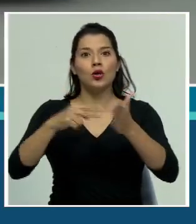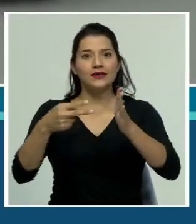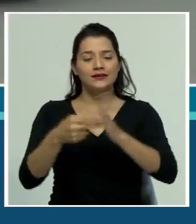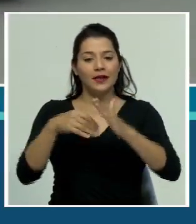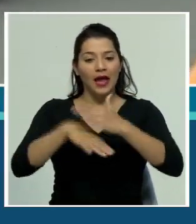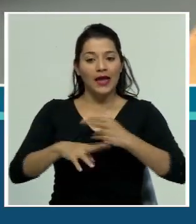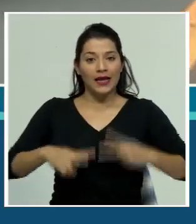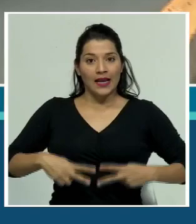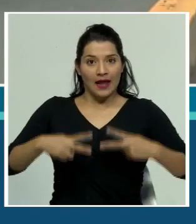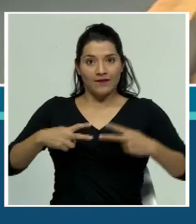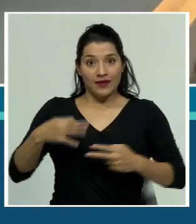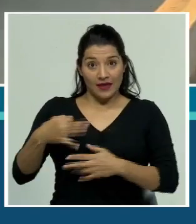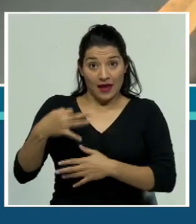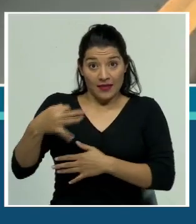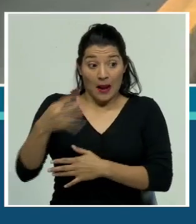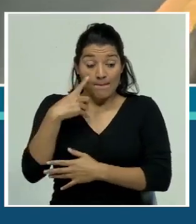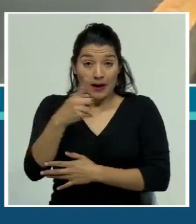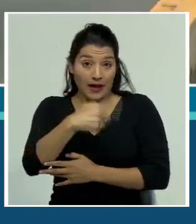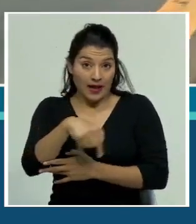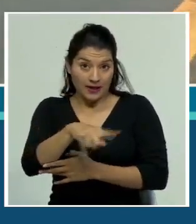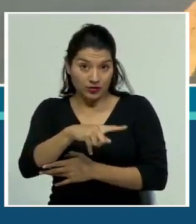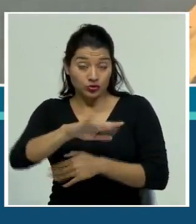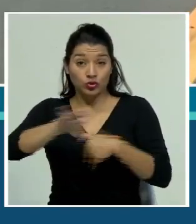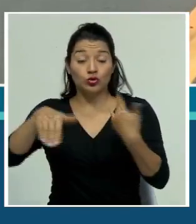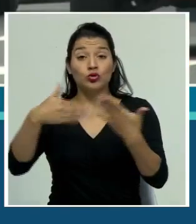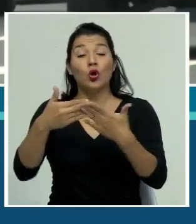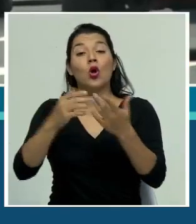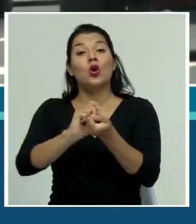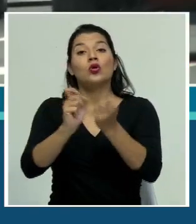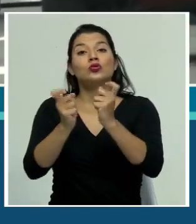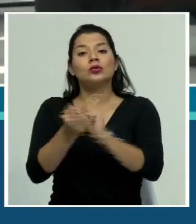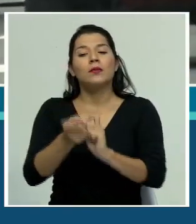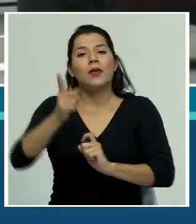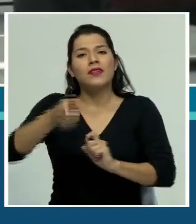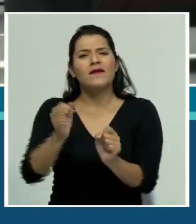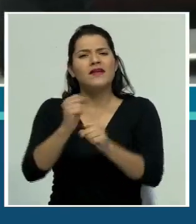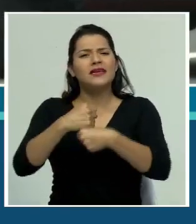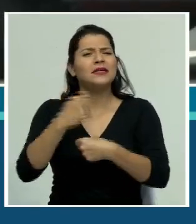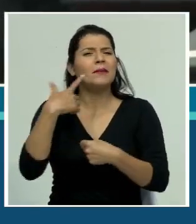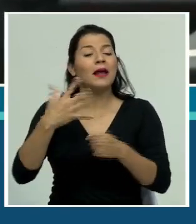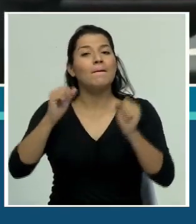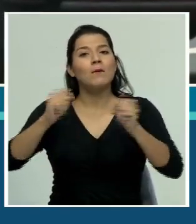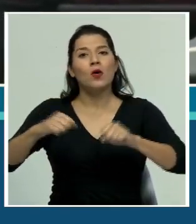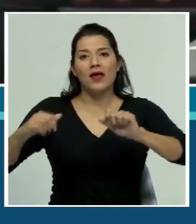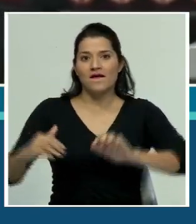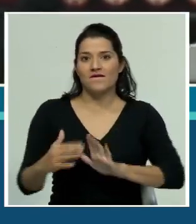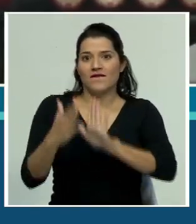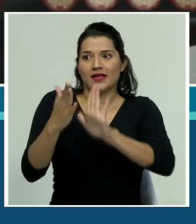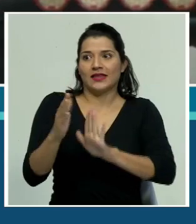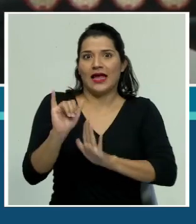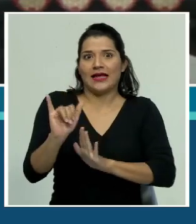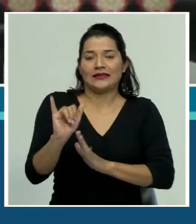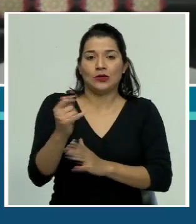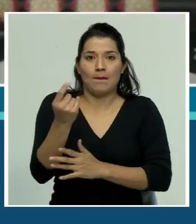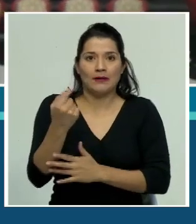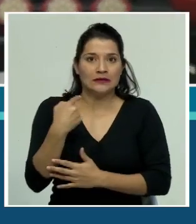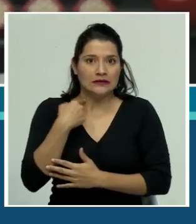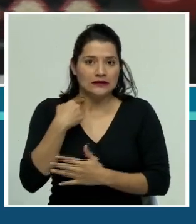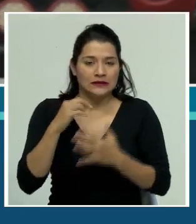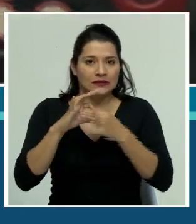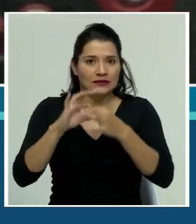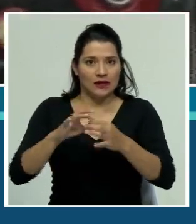vivir de ellos, los cambios que han tenido que generar para poder hacerle frente a estos altos precios de